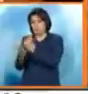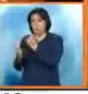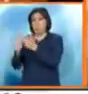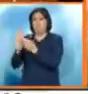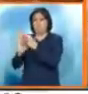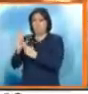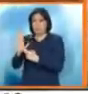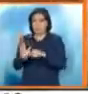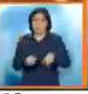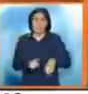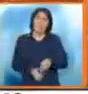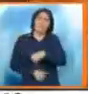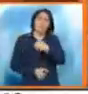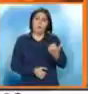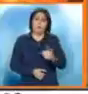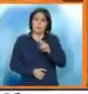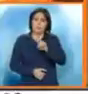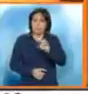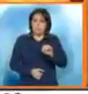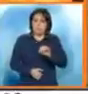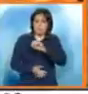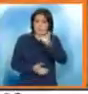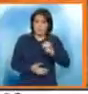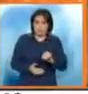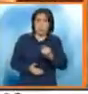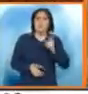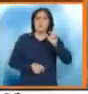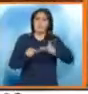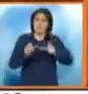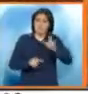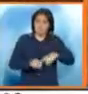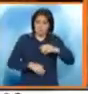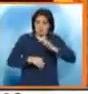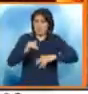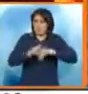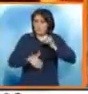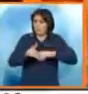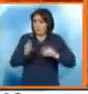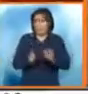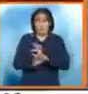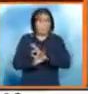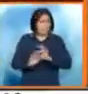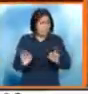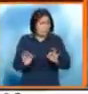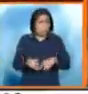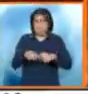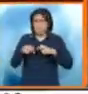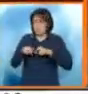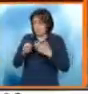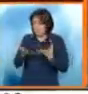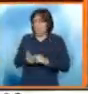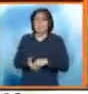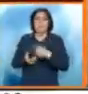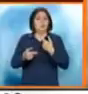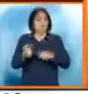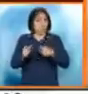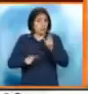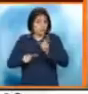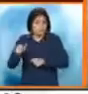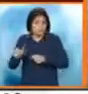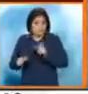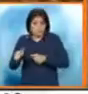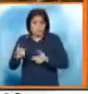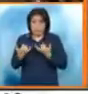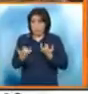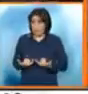60 lotes eran personas que habían llegado y habían construido su casa informalmente. Entonces, la cantidad de personas